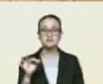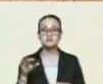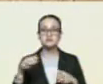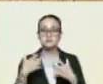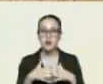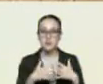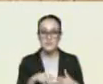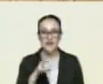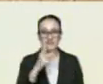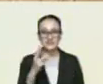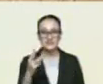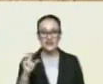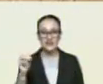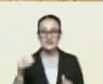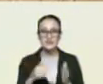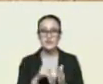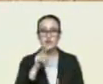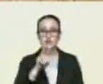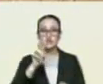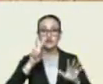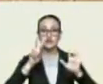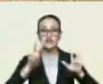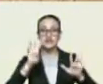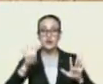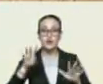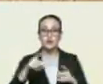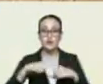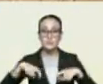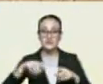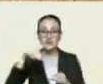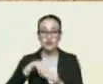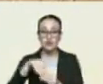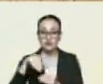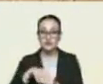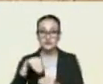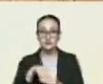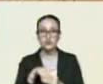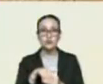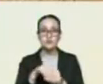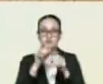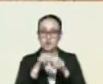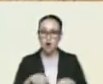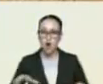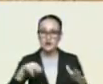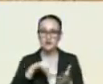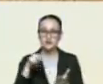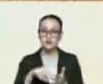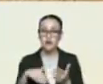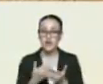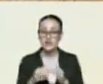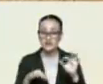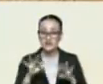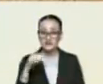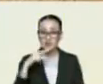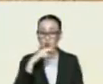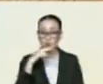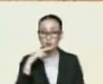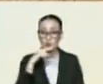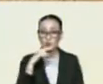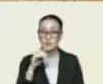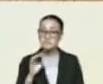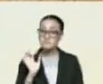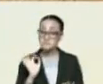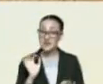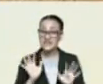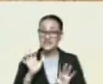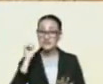instalación de las 30.274 mesas de votación para que al 13 de octubre, para que el